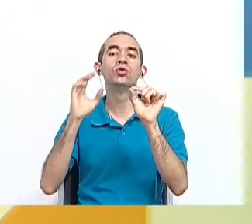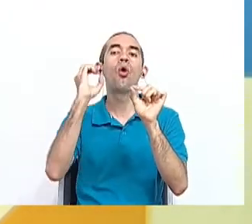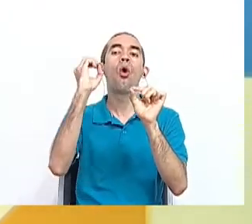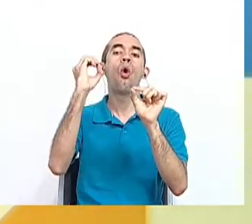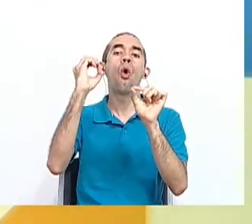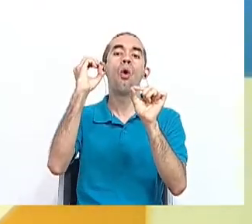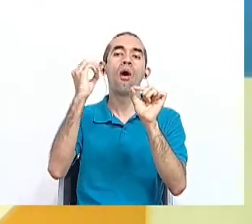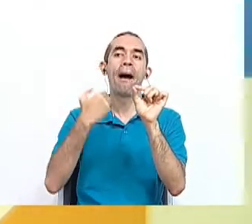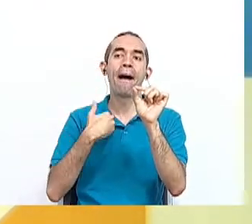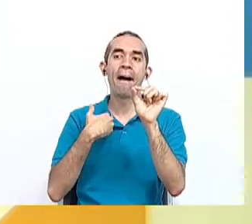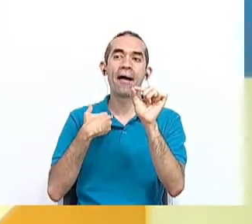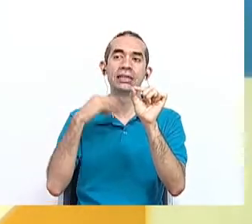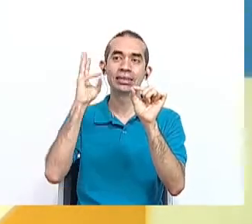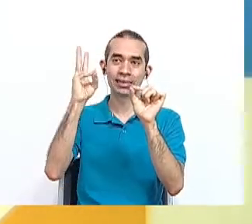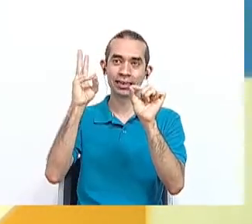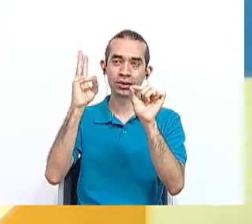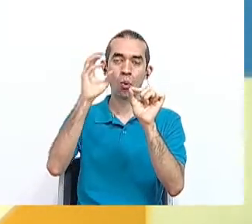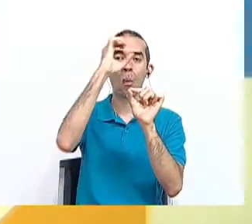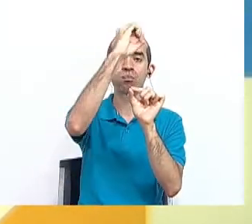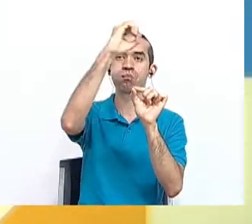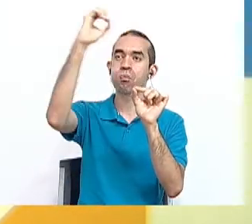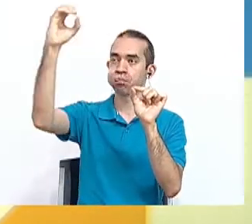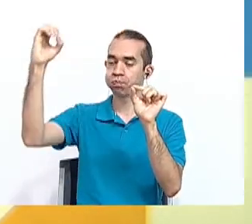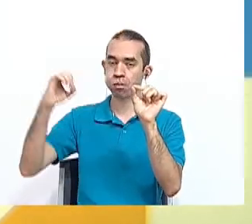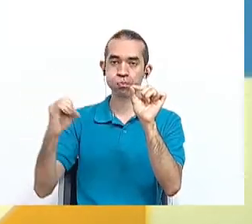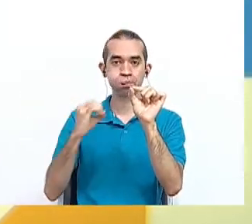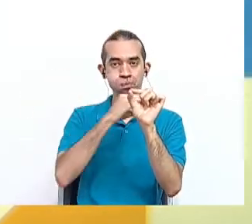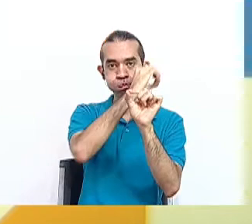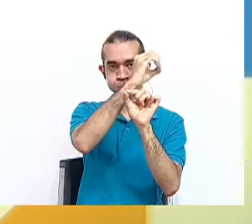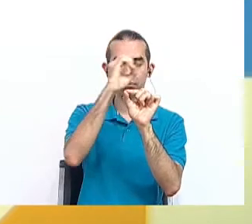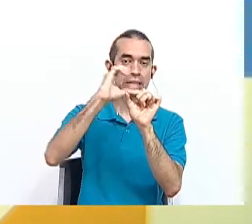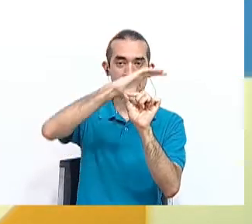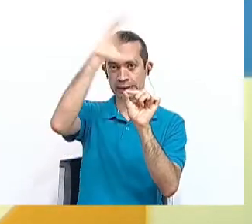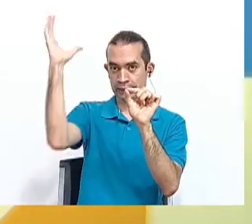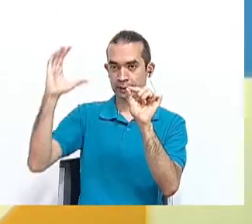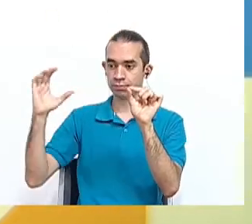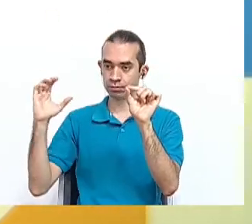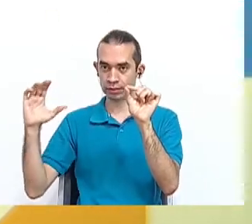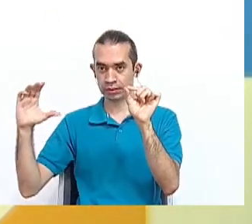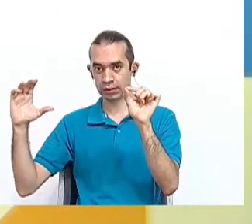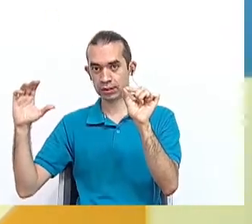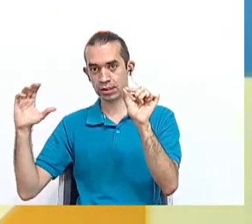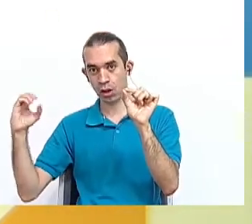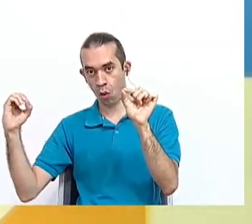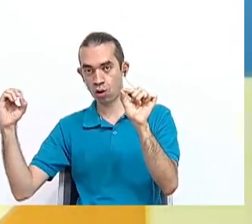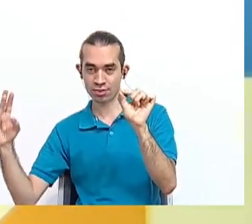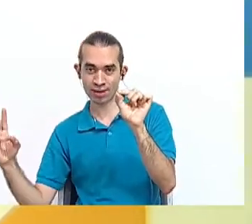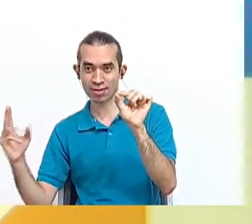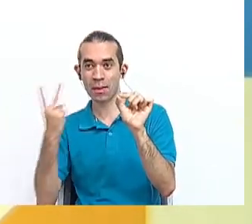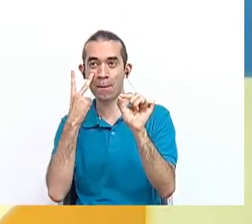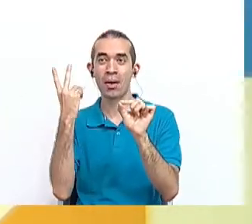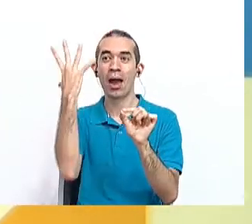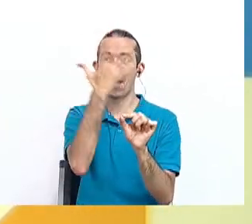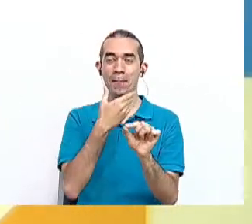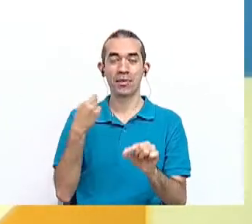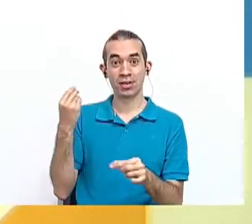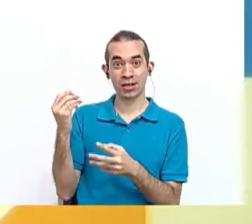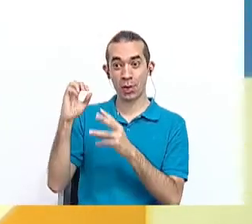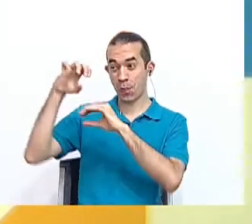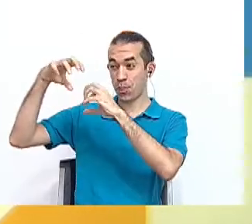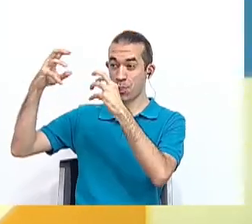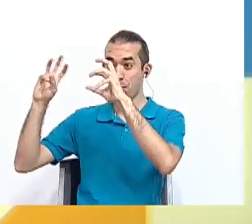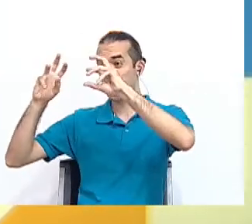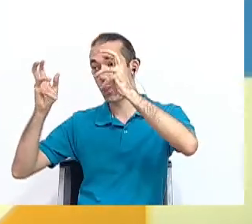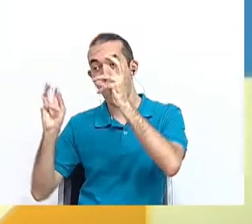en esta representación que tengo aquí conmigo son las esferitas de color celeste. ¿Vieron qué bonita mi molécula de